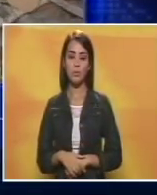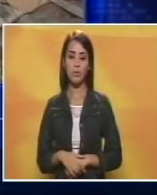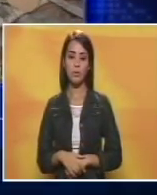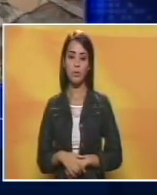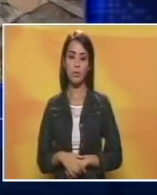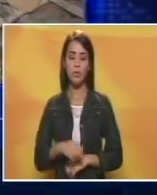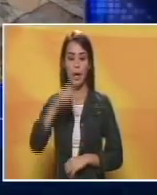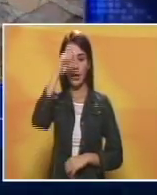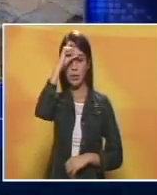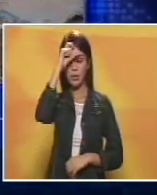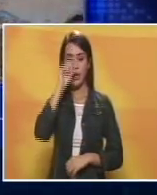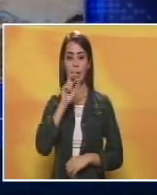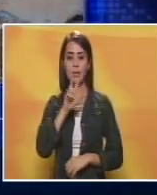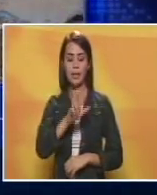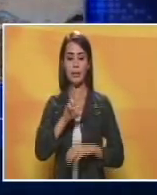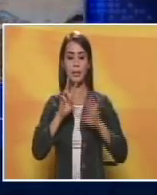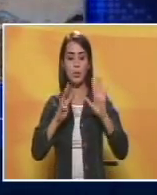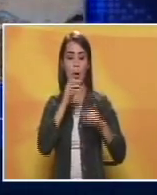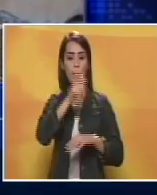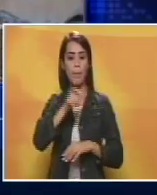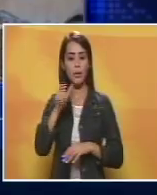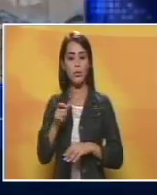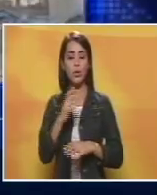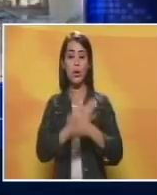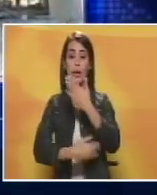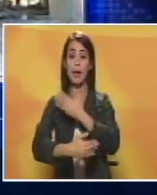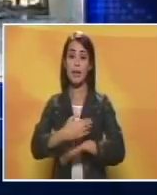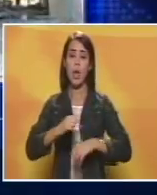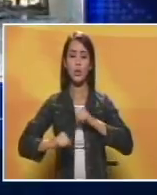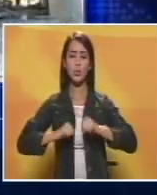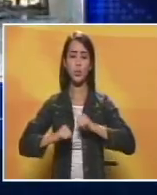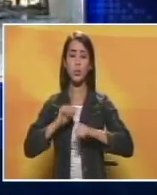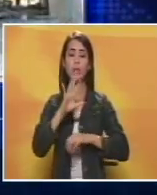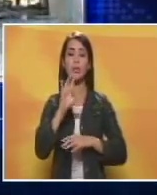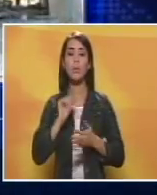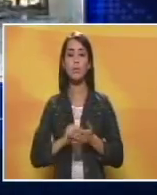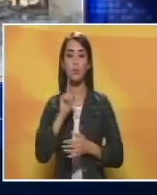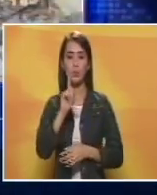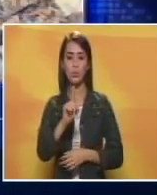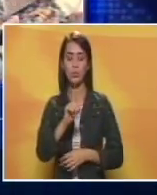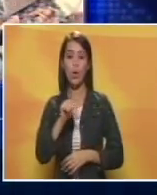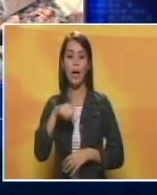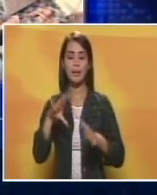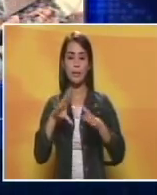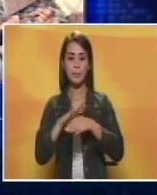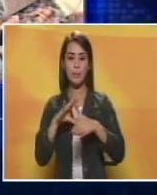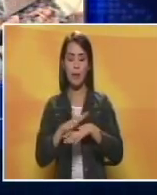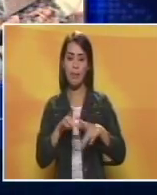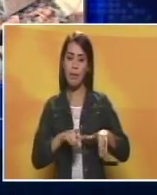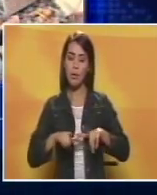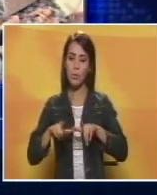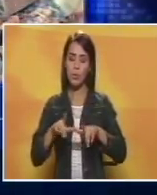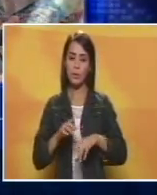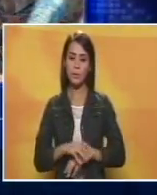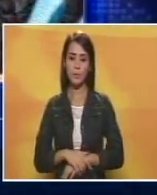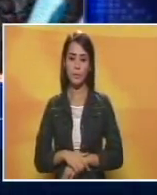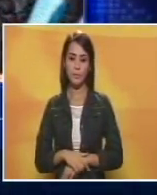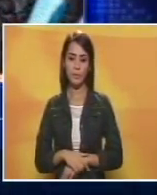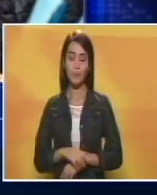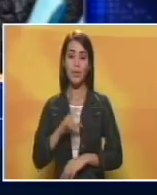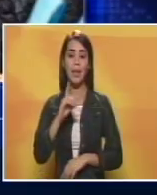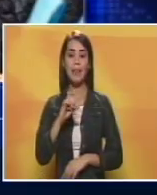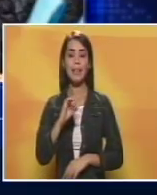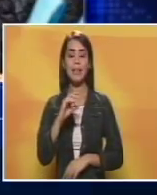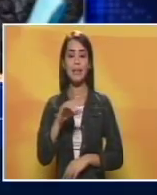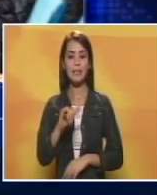En Turquía, 39 personas resultaron heridas leves en un terremoto de magnitud 5.1 que sacudió este martes en la provincia de Adıyaman,